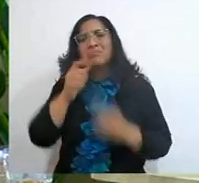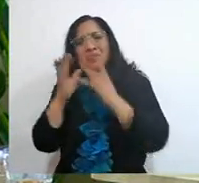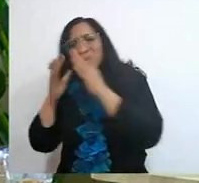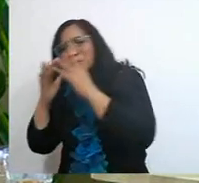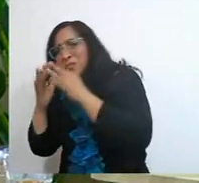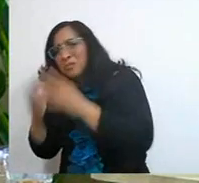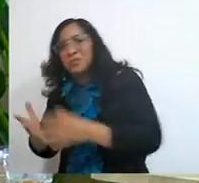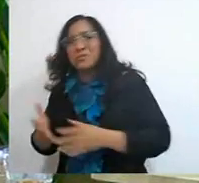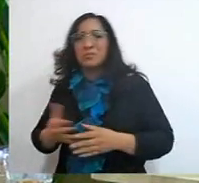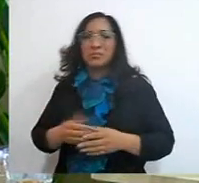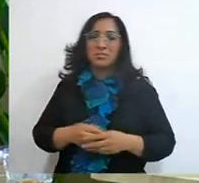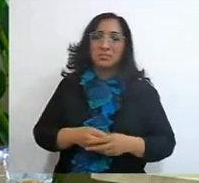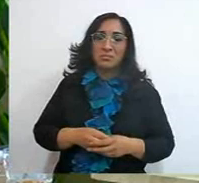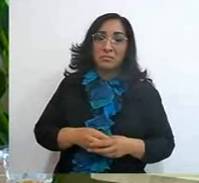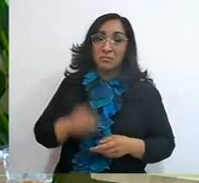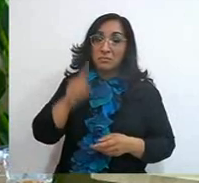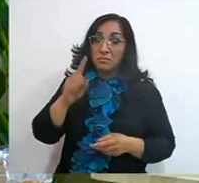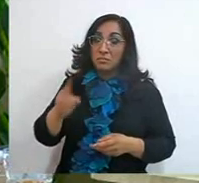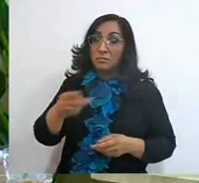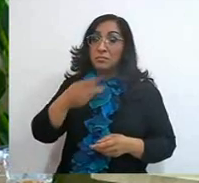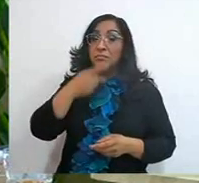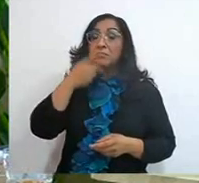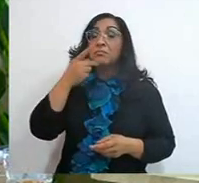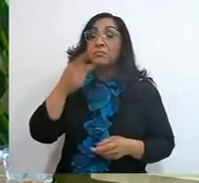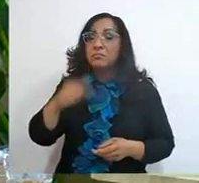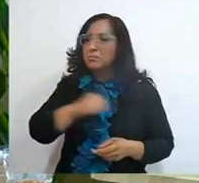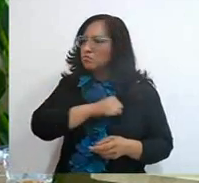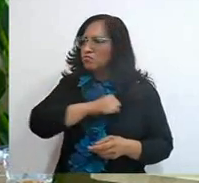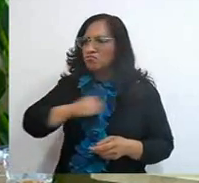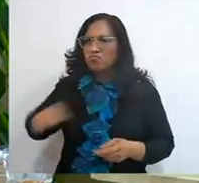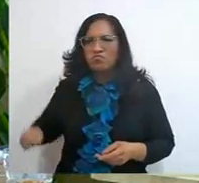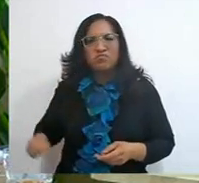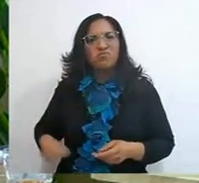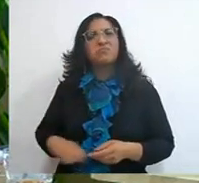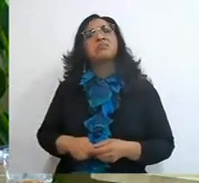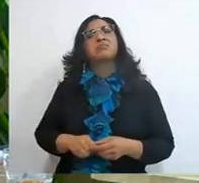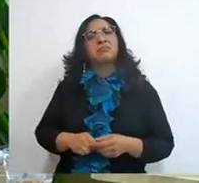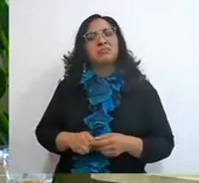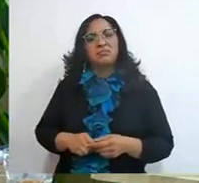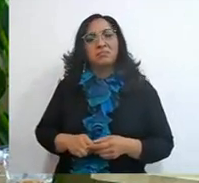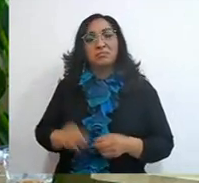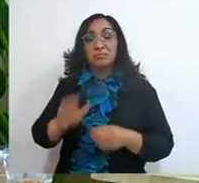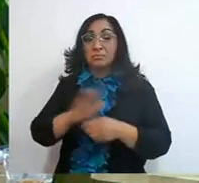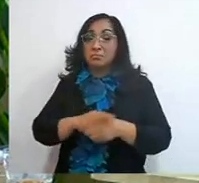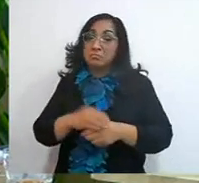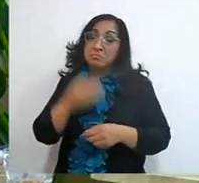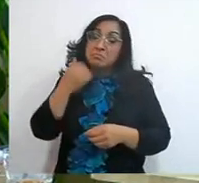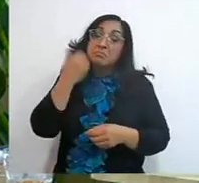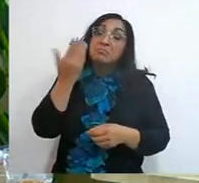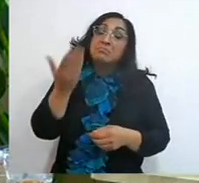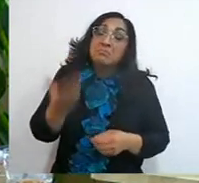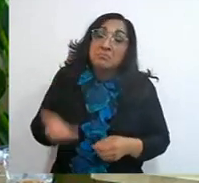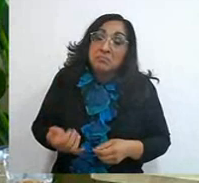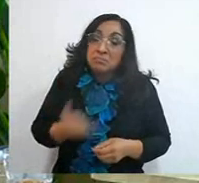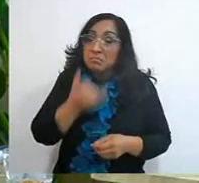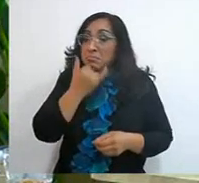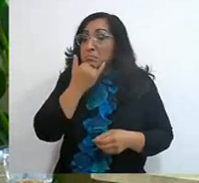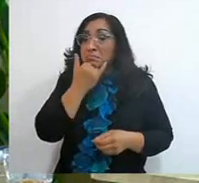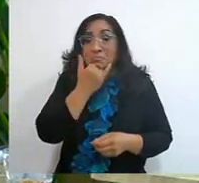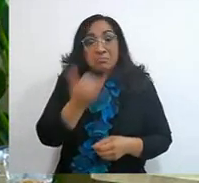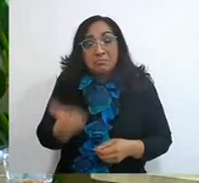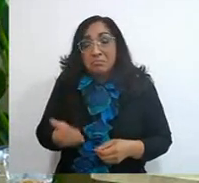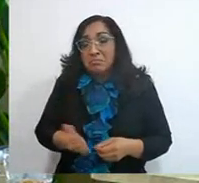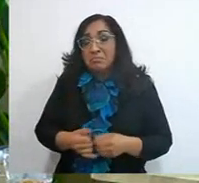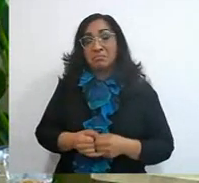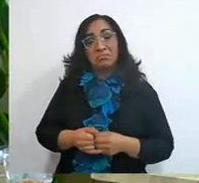intriga, y tú les llamas perversos, Señor. por si quizás quisieran arrepentirse,